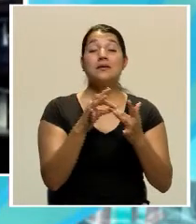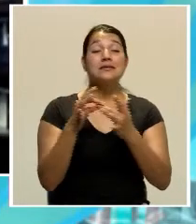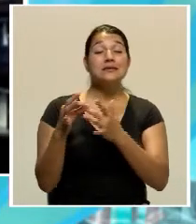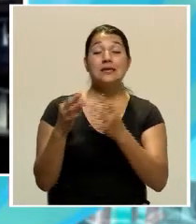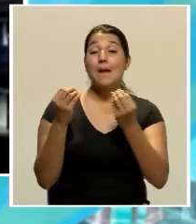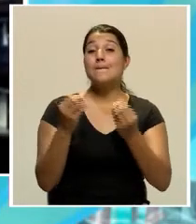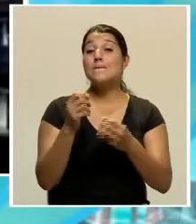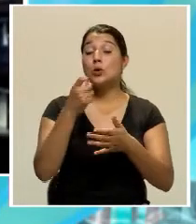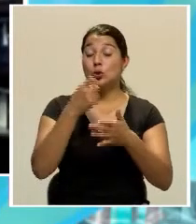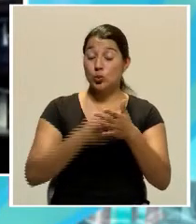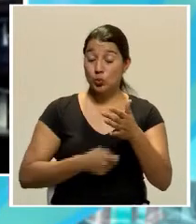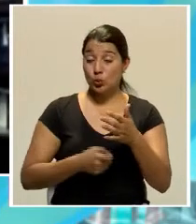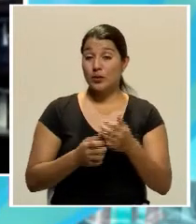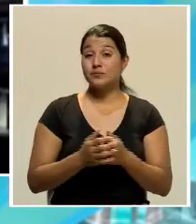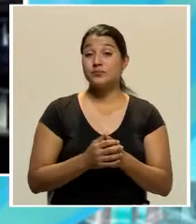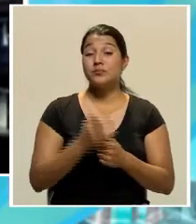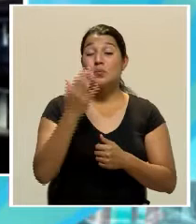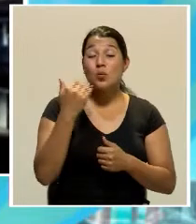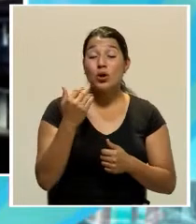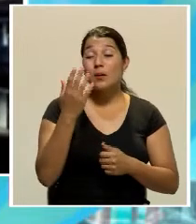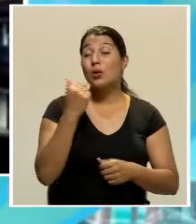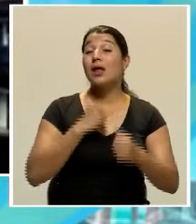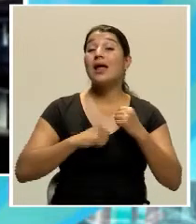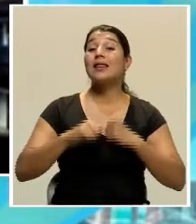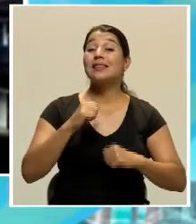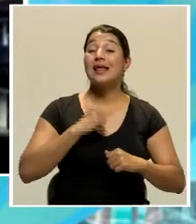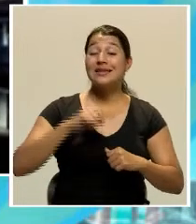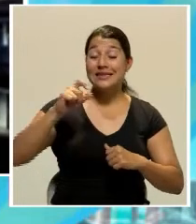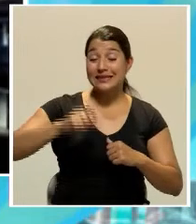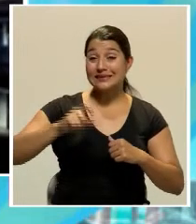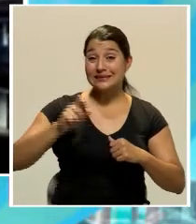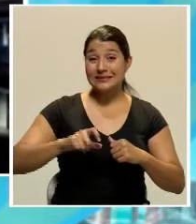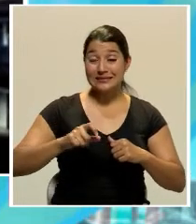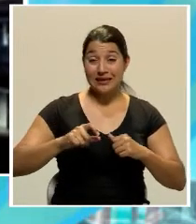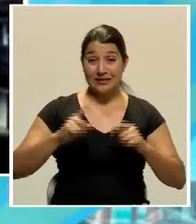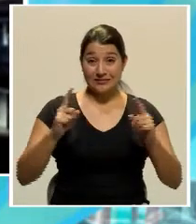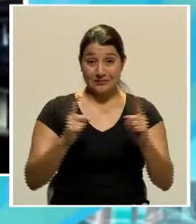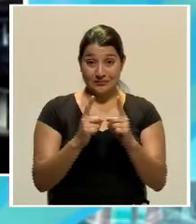dura esta etapa, porque el teatro requiere presencialidad.